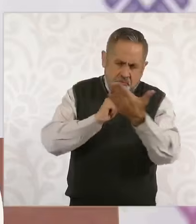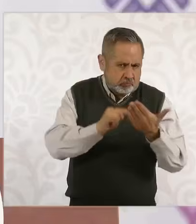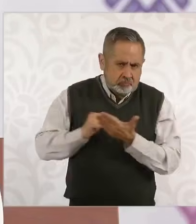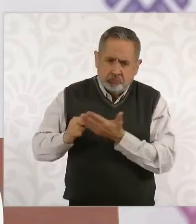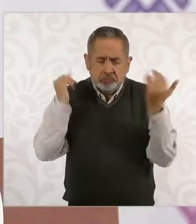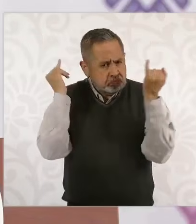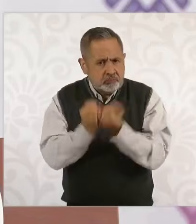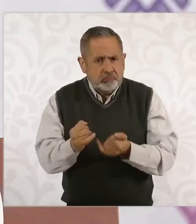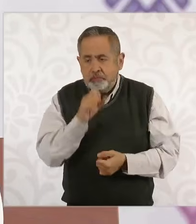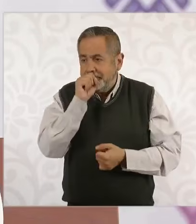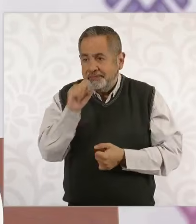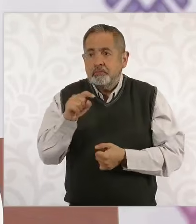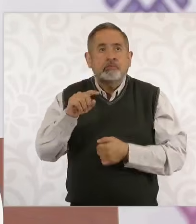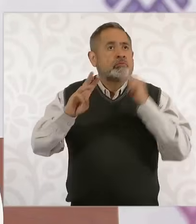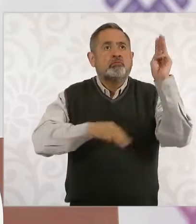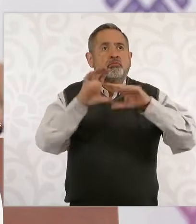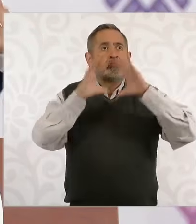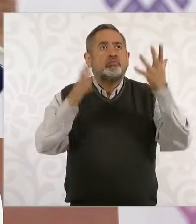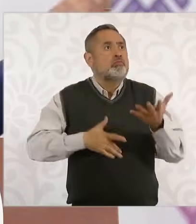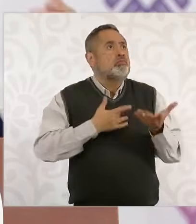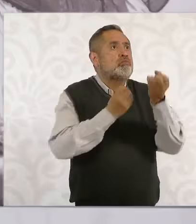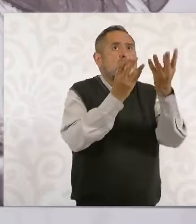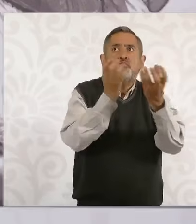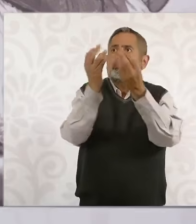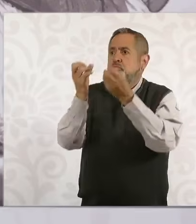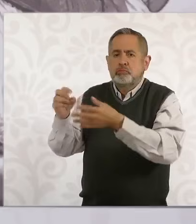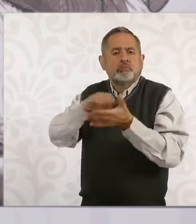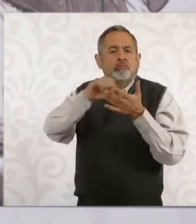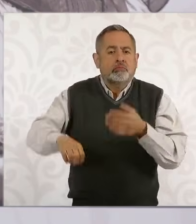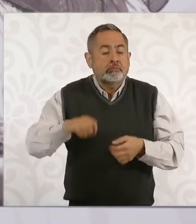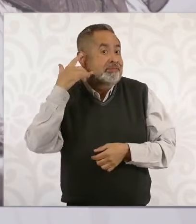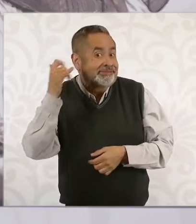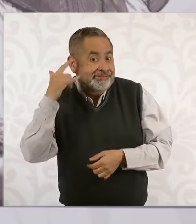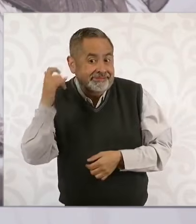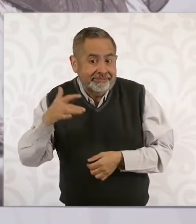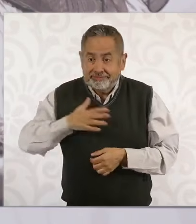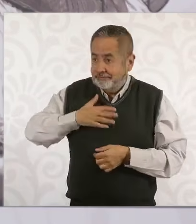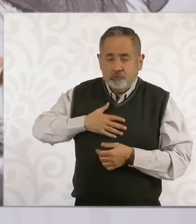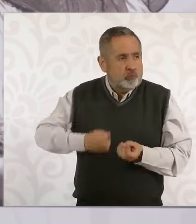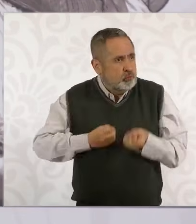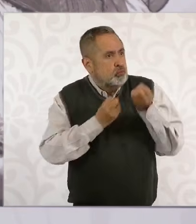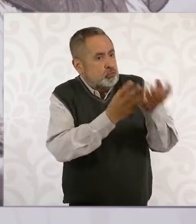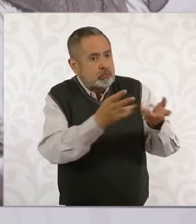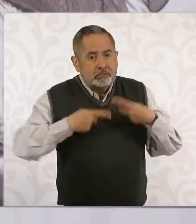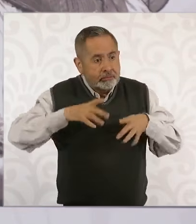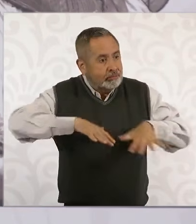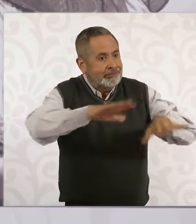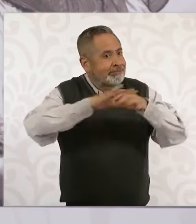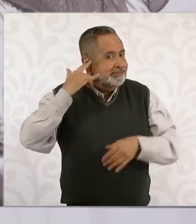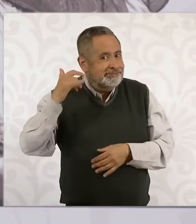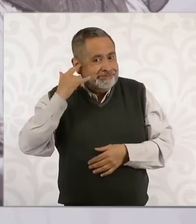da ayuda humanitaria a todo el mundo. Nosotros apoyamos los incendios de California, apoyamos al pueblo de California,